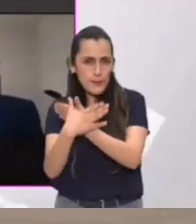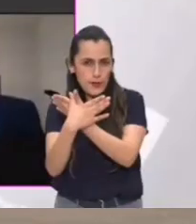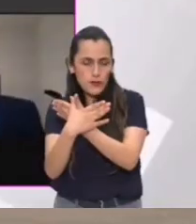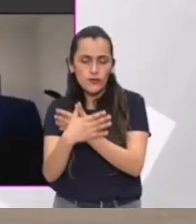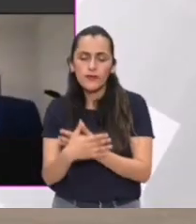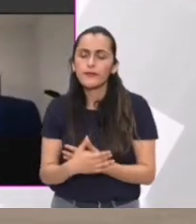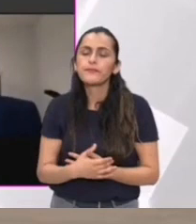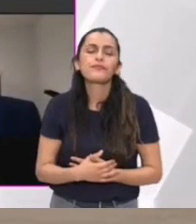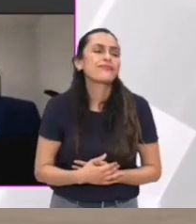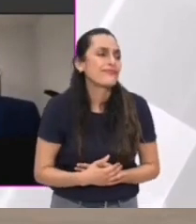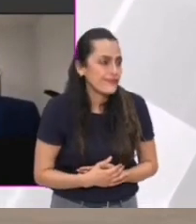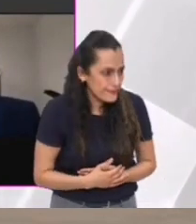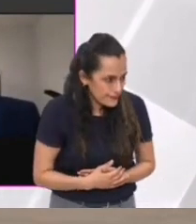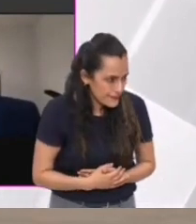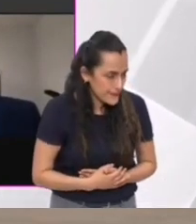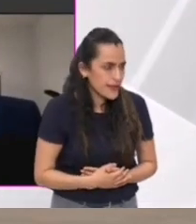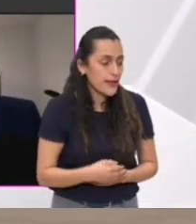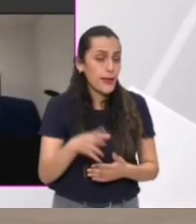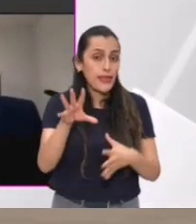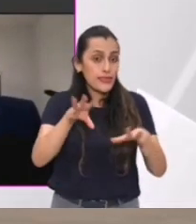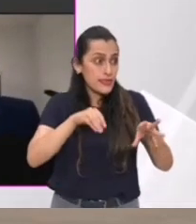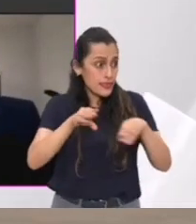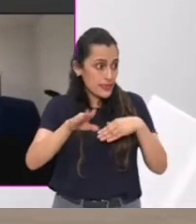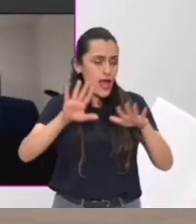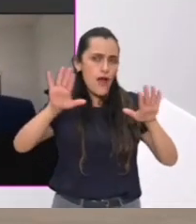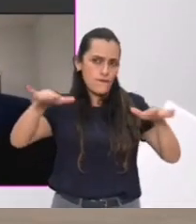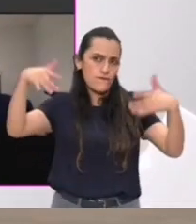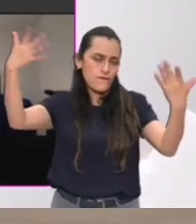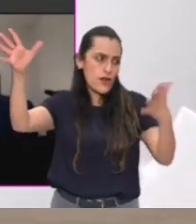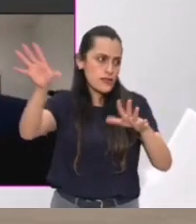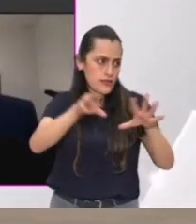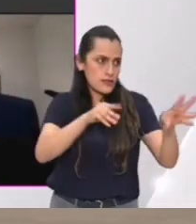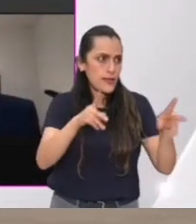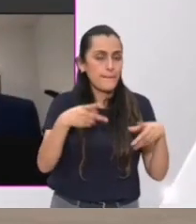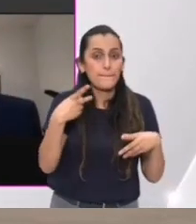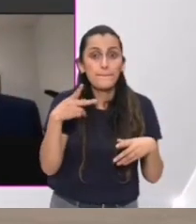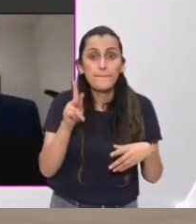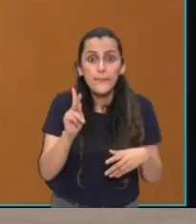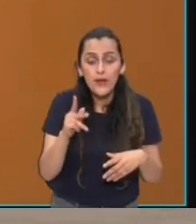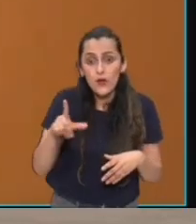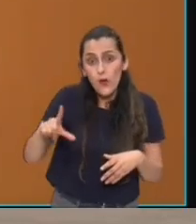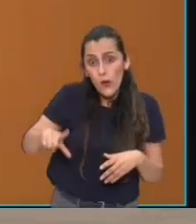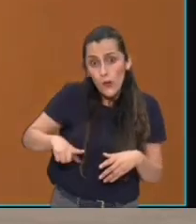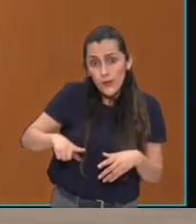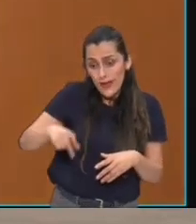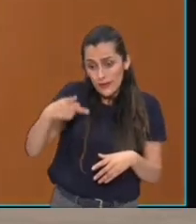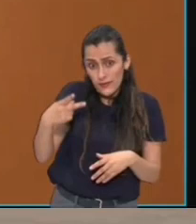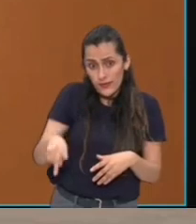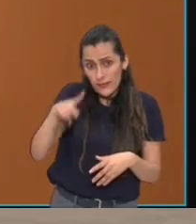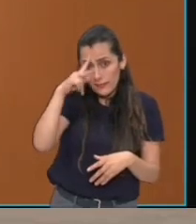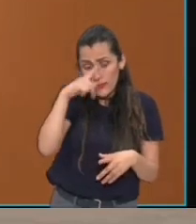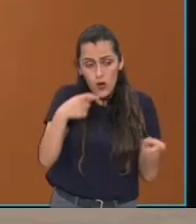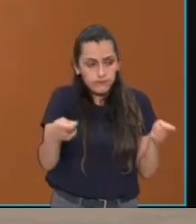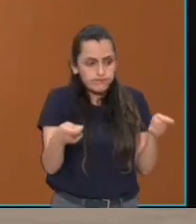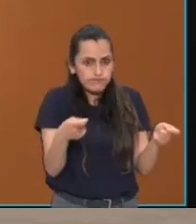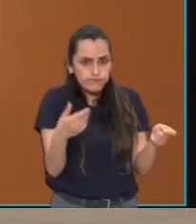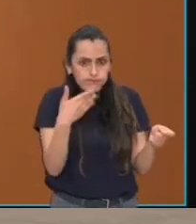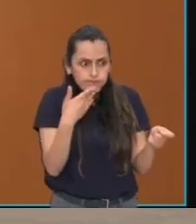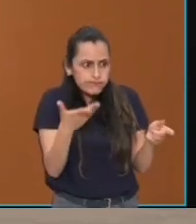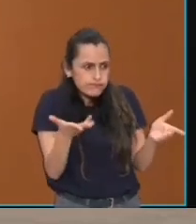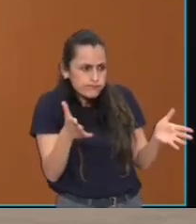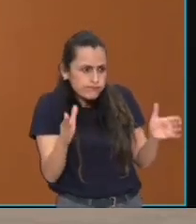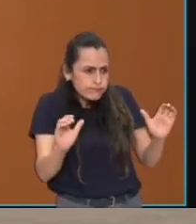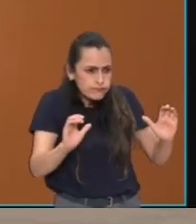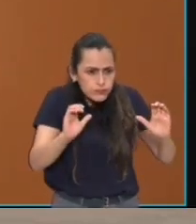El virus vino de fuera, pero la terrible gestión de la pandemia por parte del gobierno de México nos tiene como uno de los